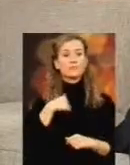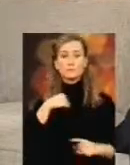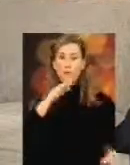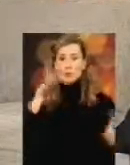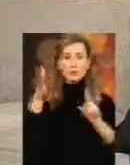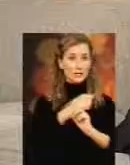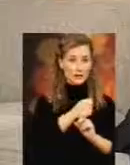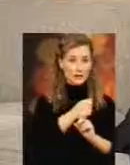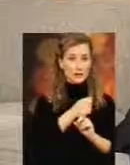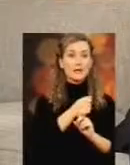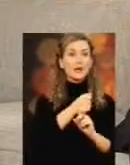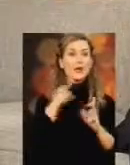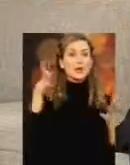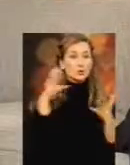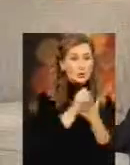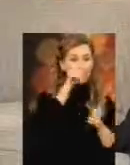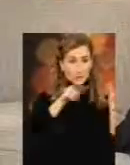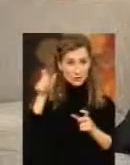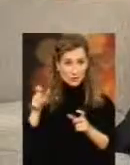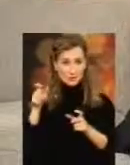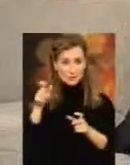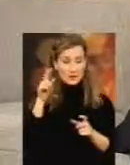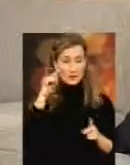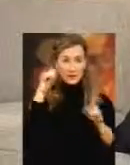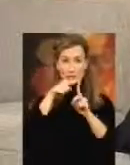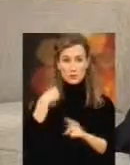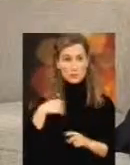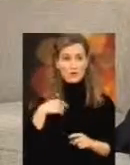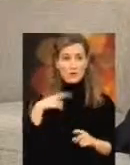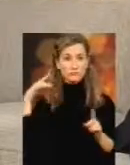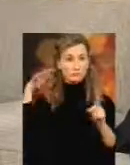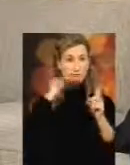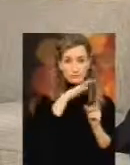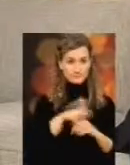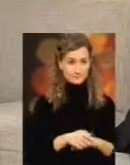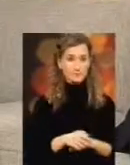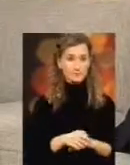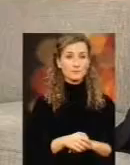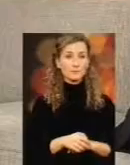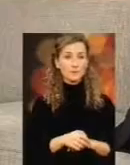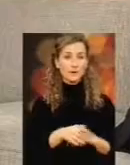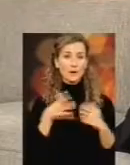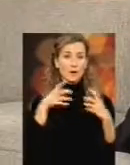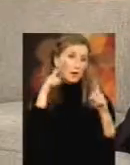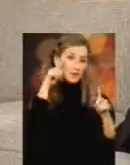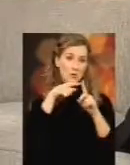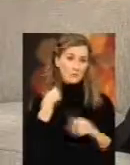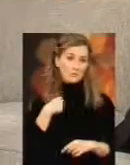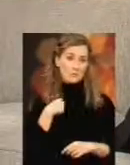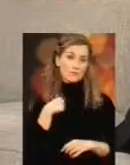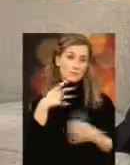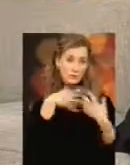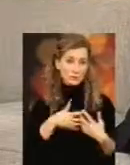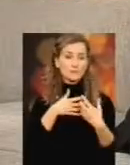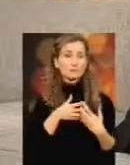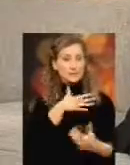a conseguir que todos empujen en la misma dirección. Y desde luego quiero